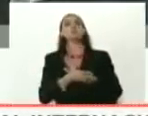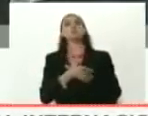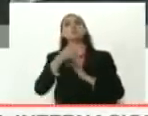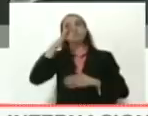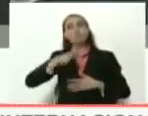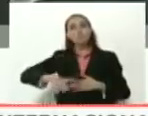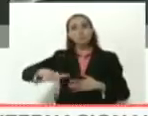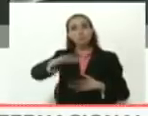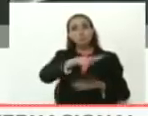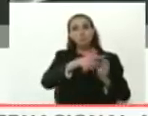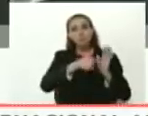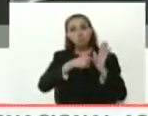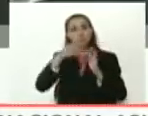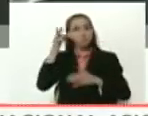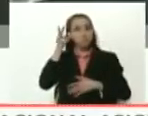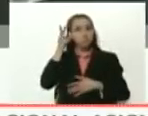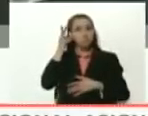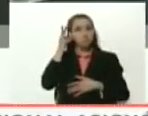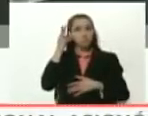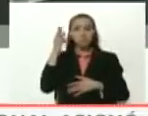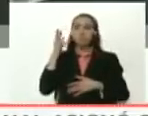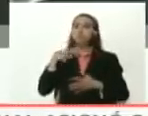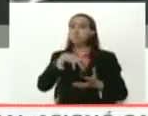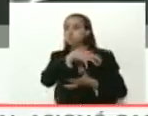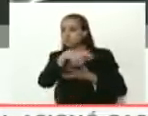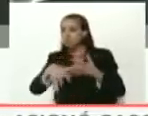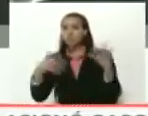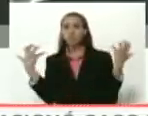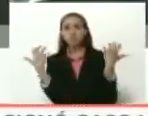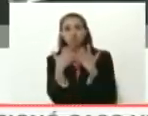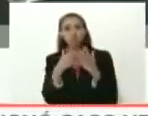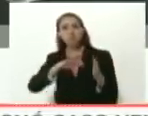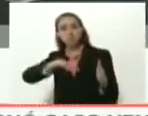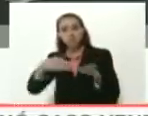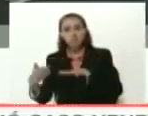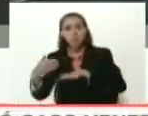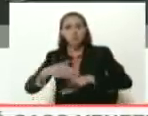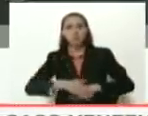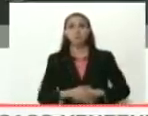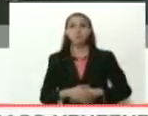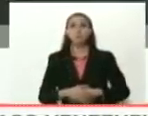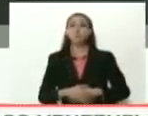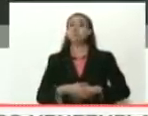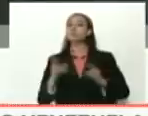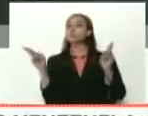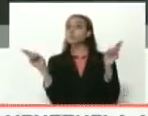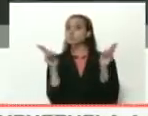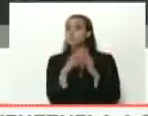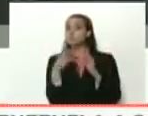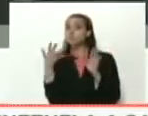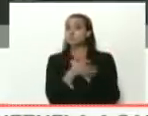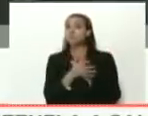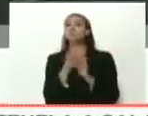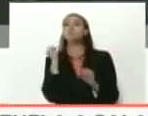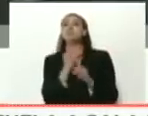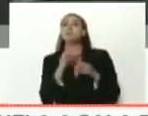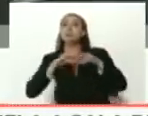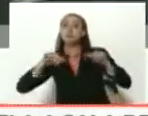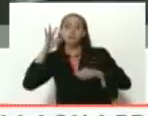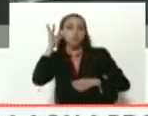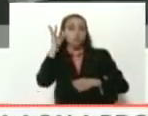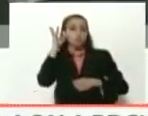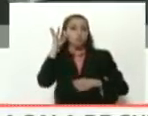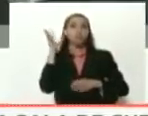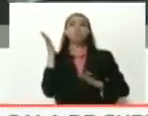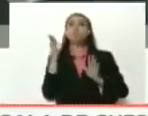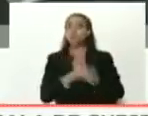las mujeres que han entregado su vida en batalla, en combate, desde reconocer a la mujer campesina, de